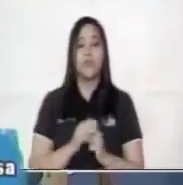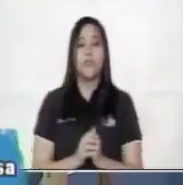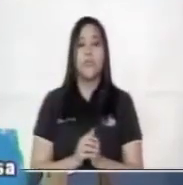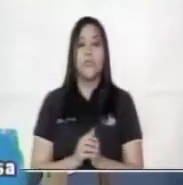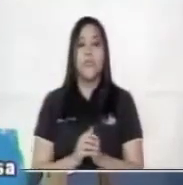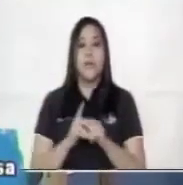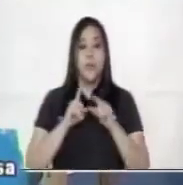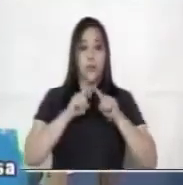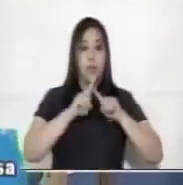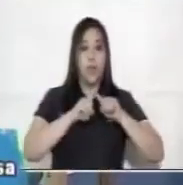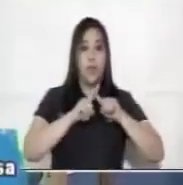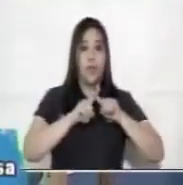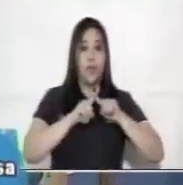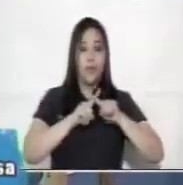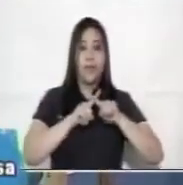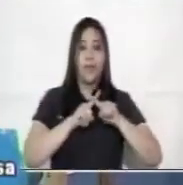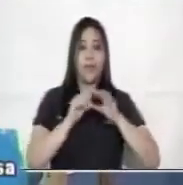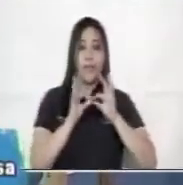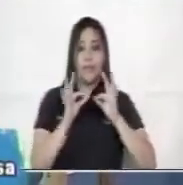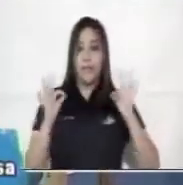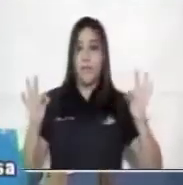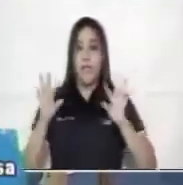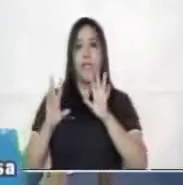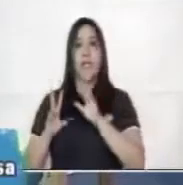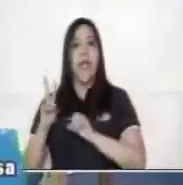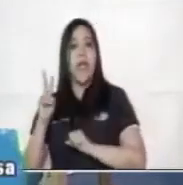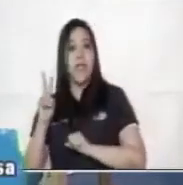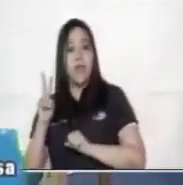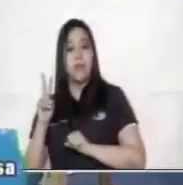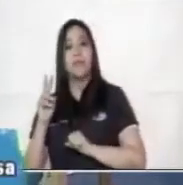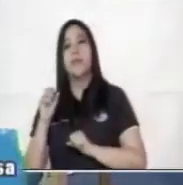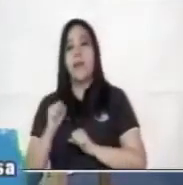cuando X vale 12, Y vale